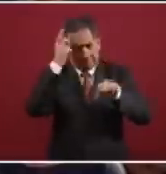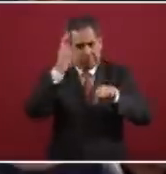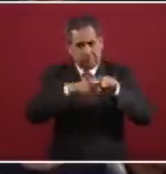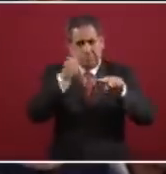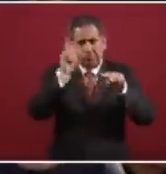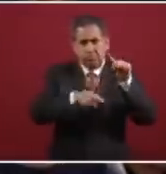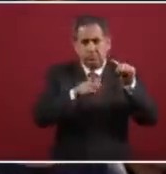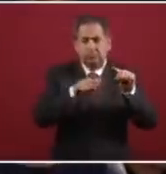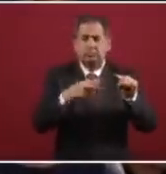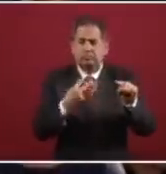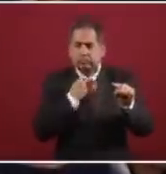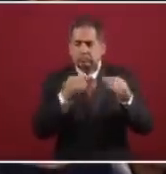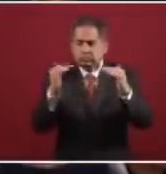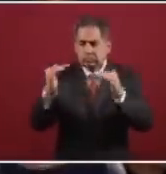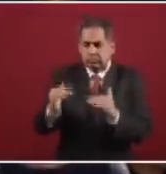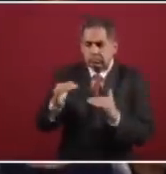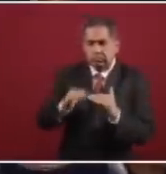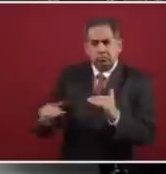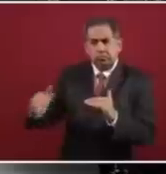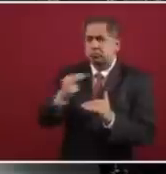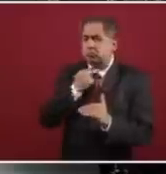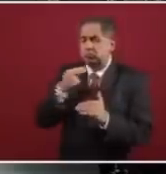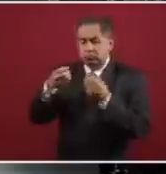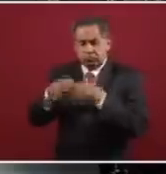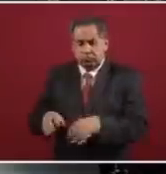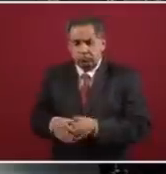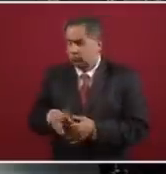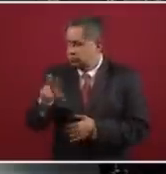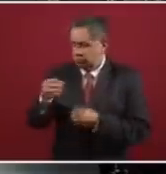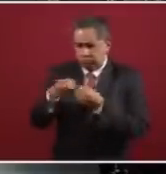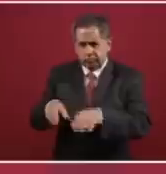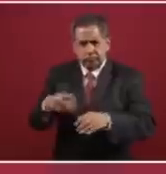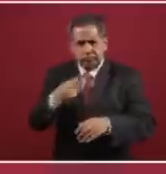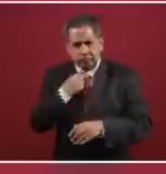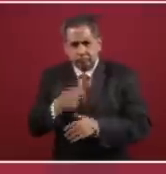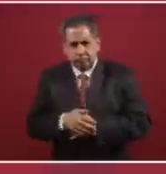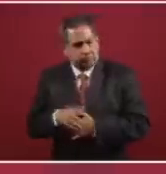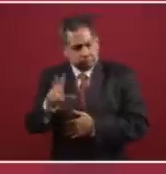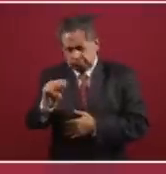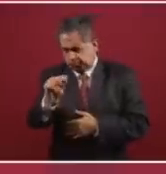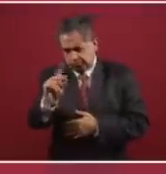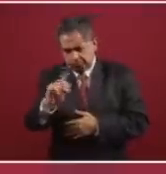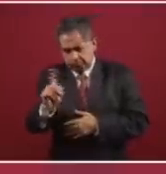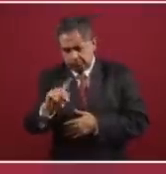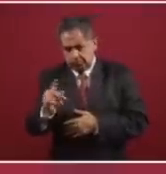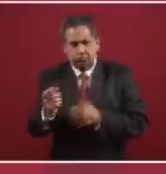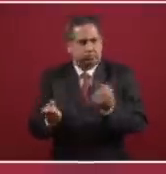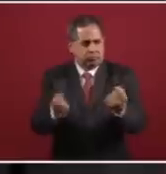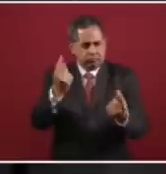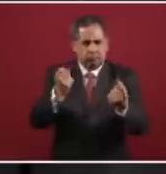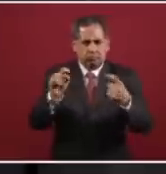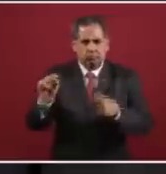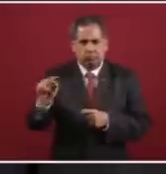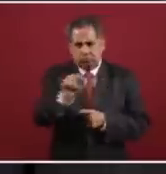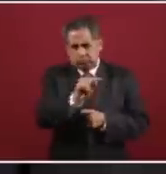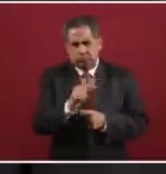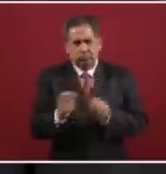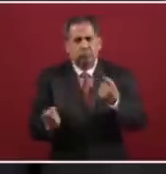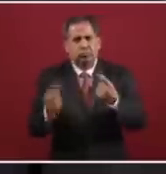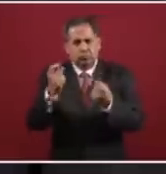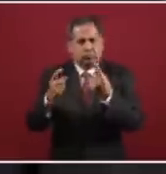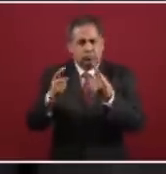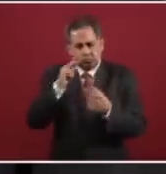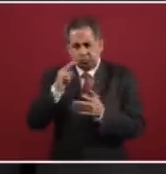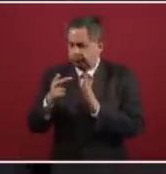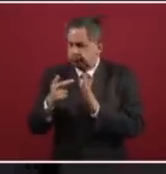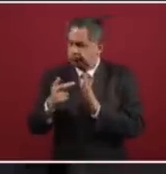funcionarios, les afectó muy fuerte a los bajos funcionarios. No, no los afectó. No. En algunos casos, en algunas medidas que